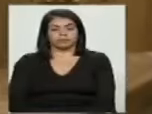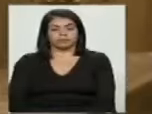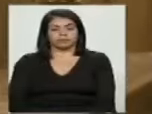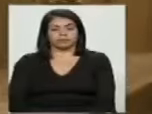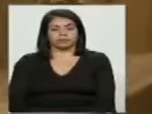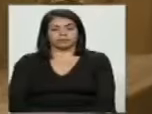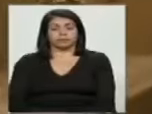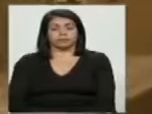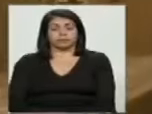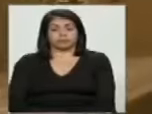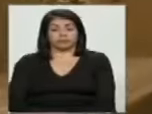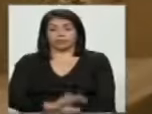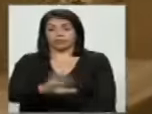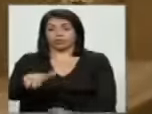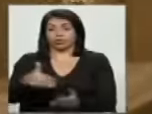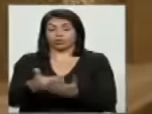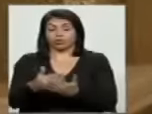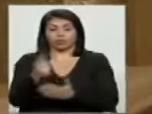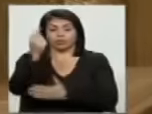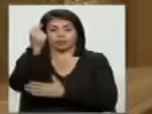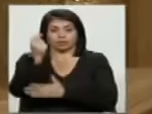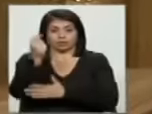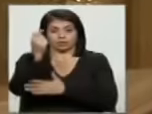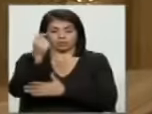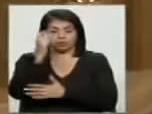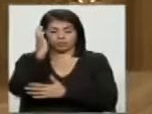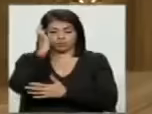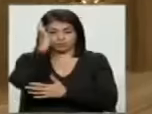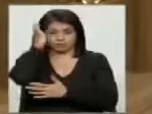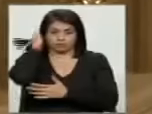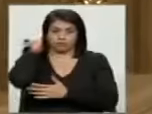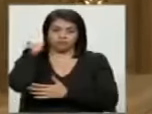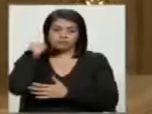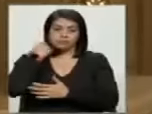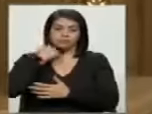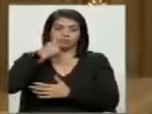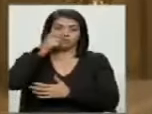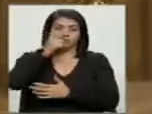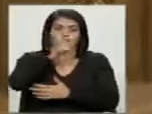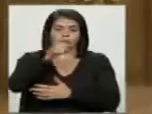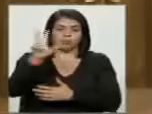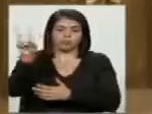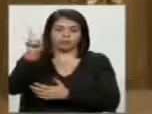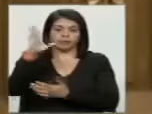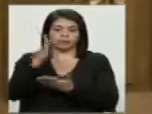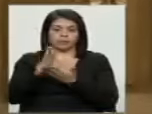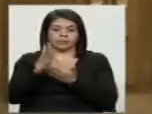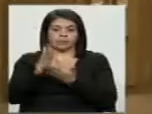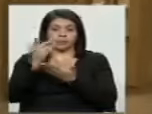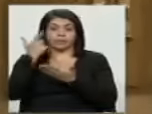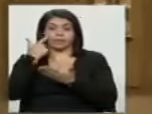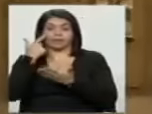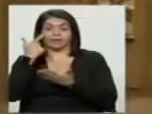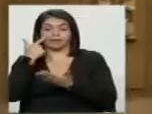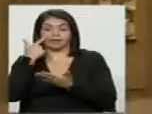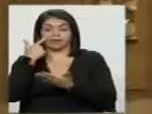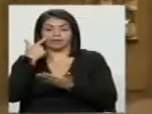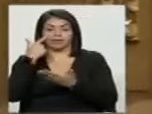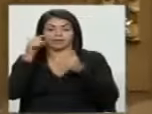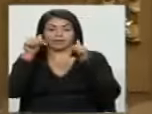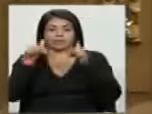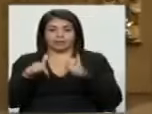queridas y queridos parlamentarios, al pueblo de Venezuela, siempre pendiente de